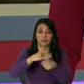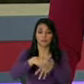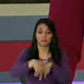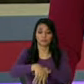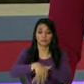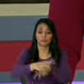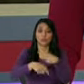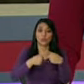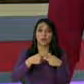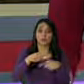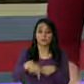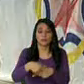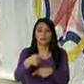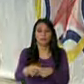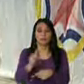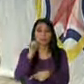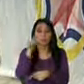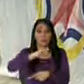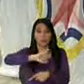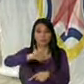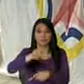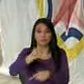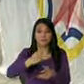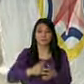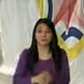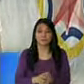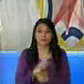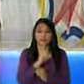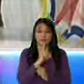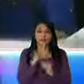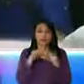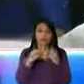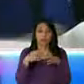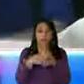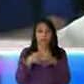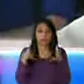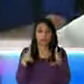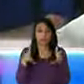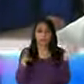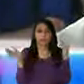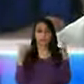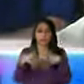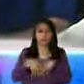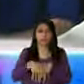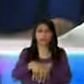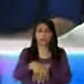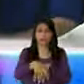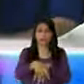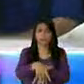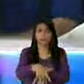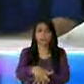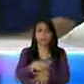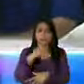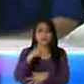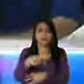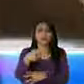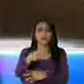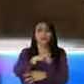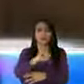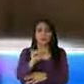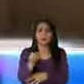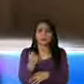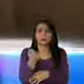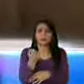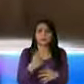el día jueves. A través de una rueda de prensa, la red de maestros convocó a una movilización masiva para el próximo jueves,